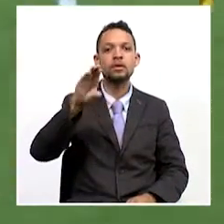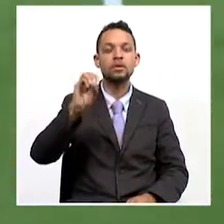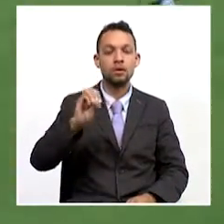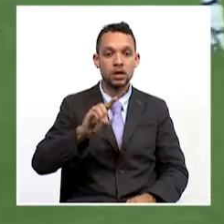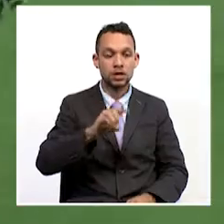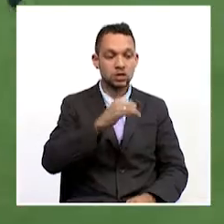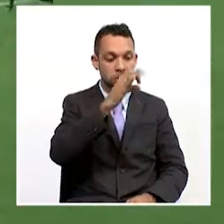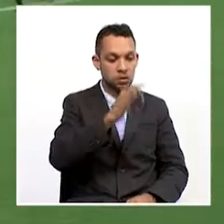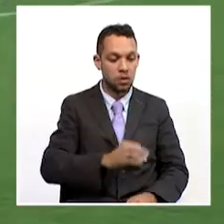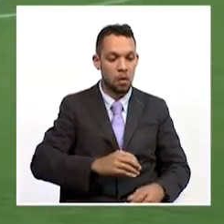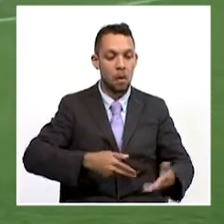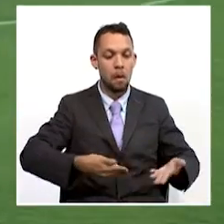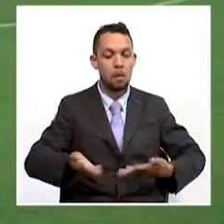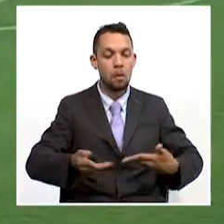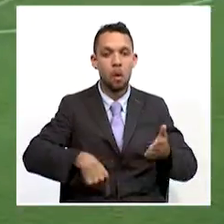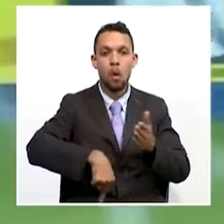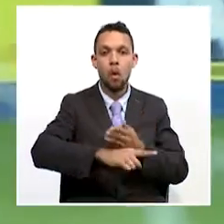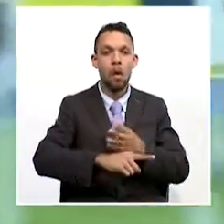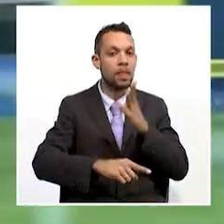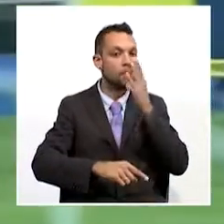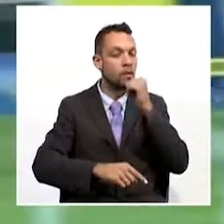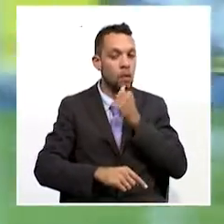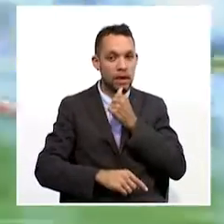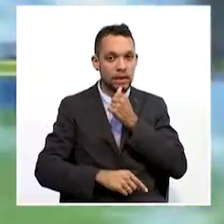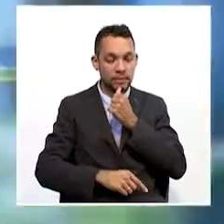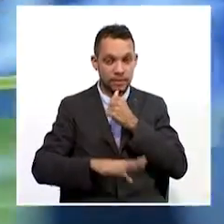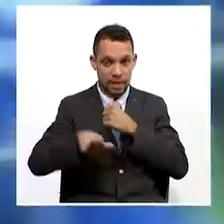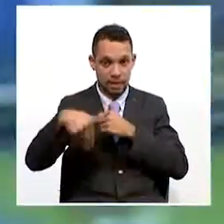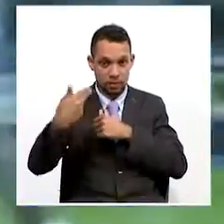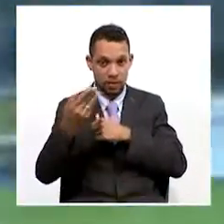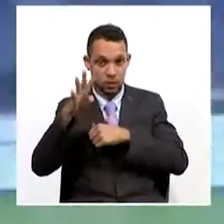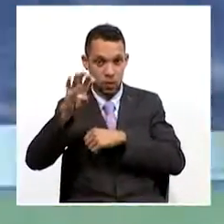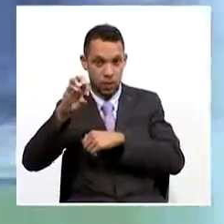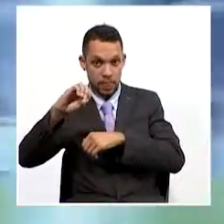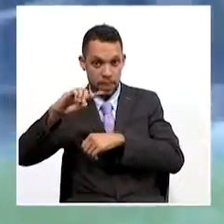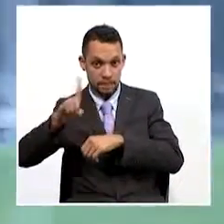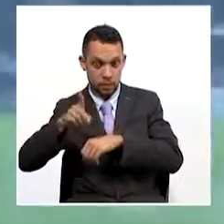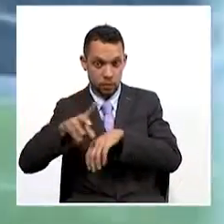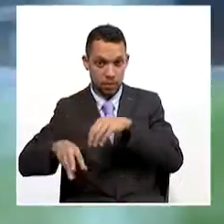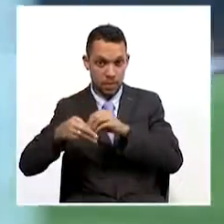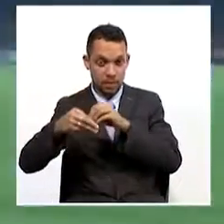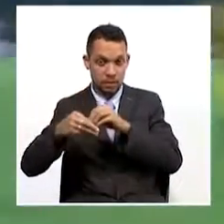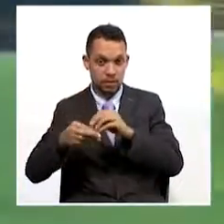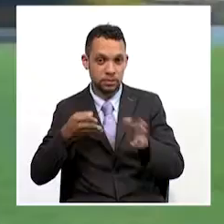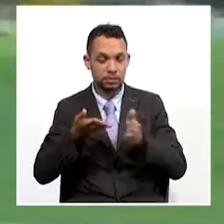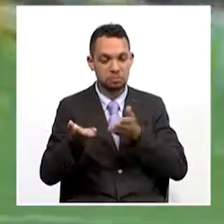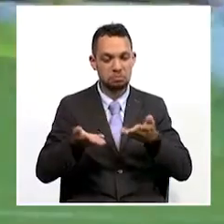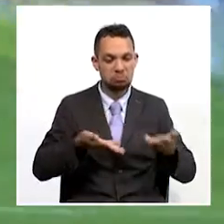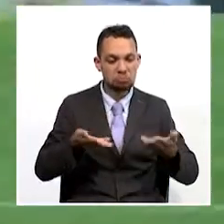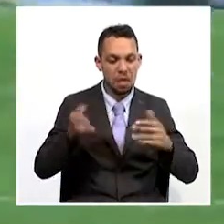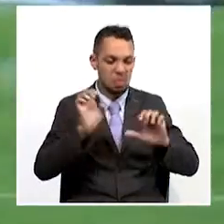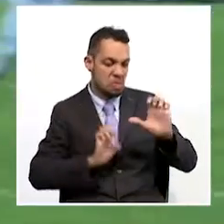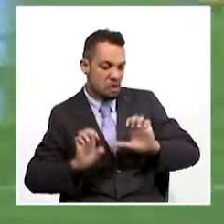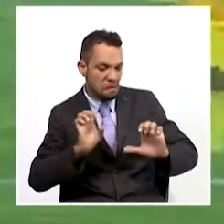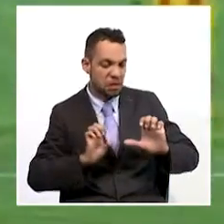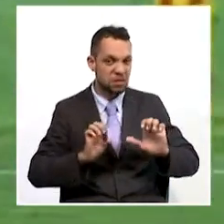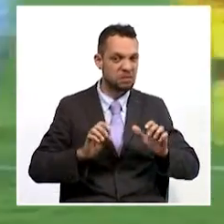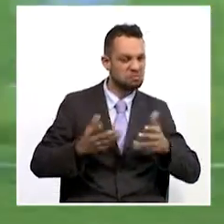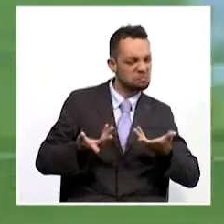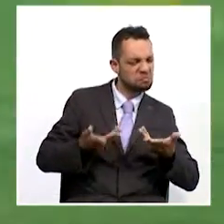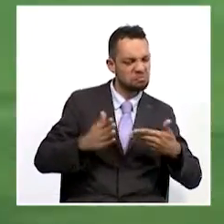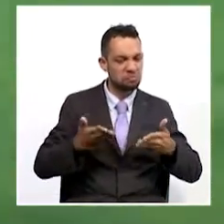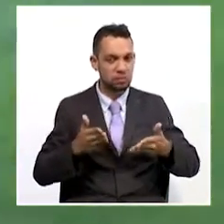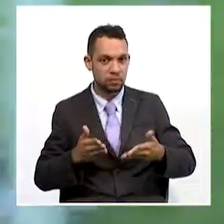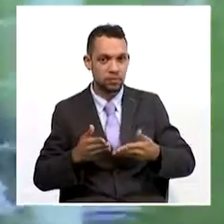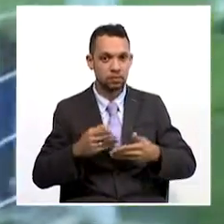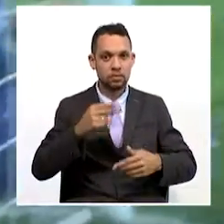goles al descanso al equipo de Buleri. Ya en el segundo tiempo se notó un Deportivo Pereira disminuido e inofensivo, pero irónicamente con